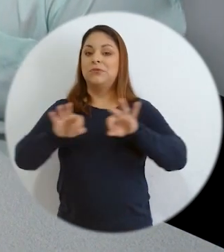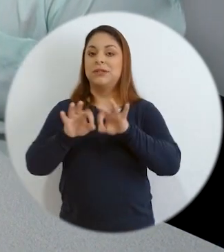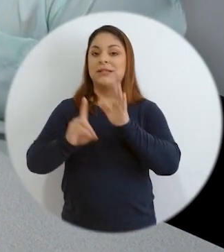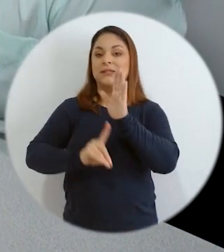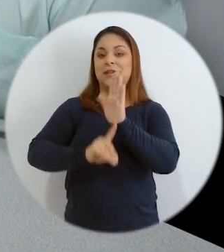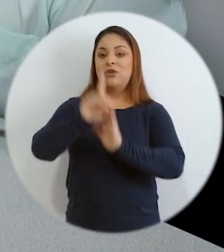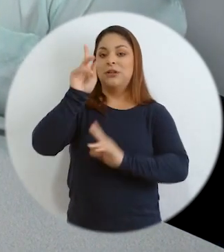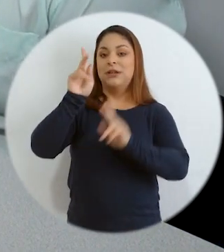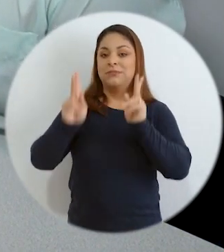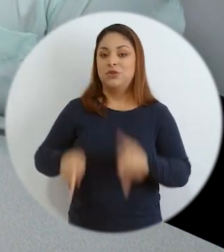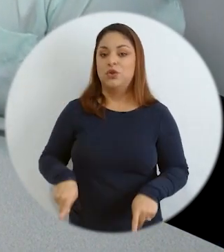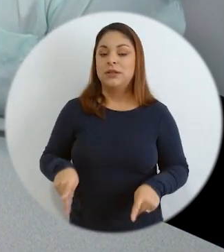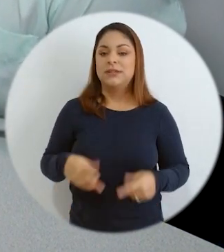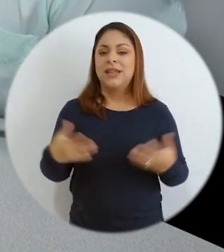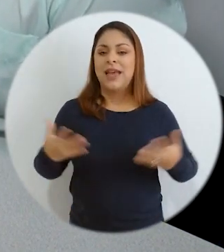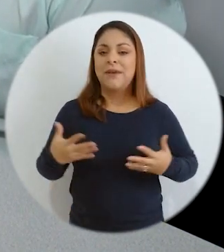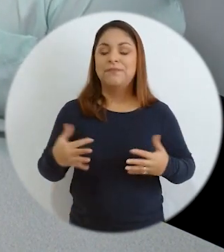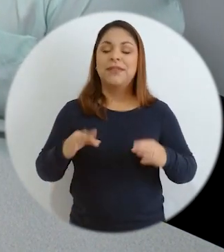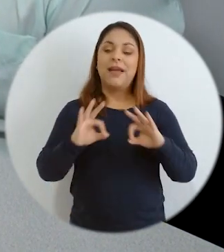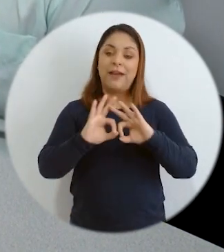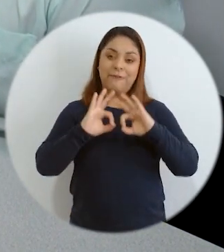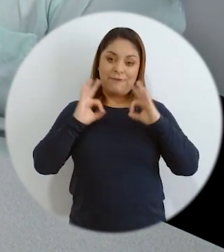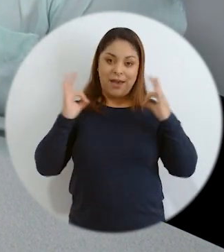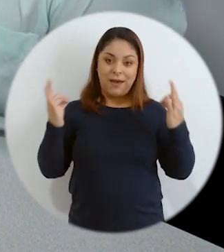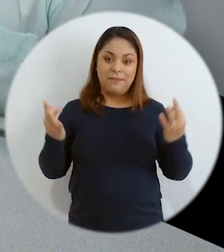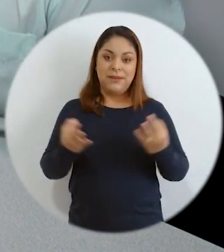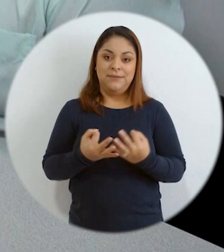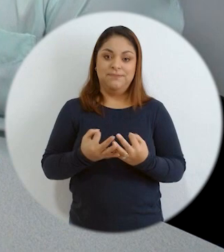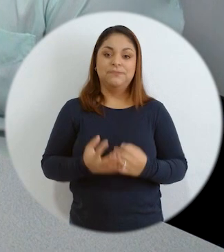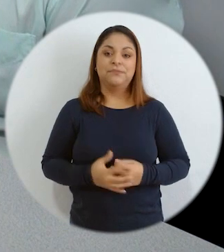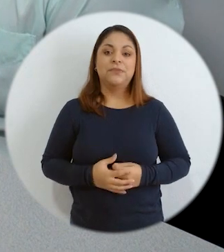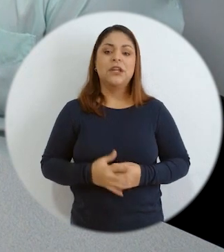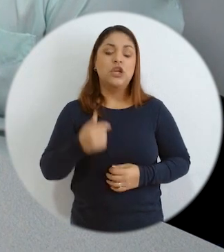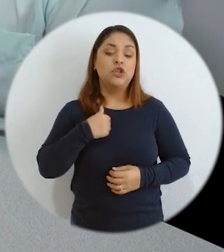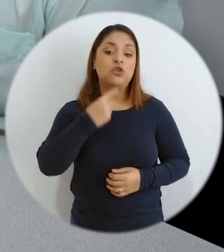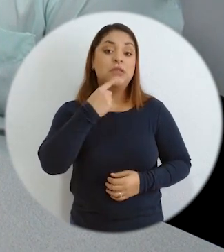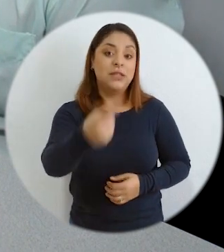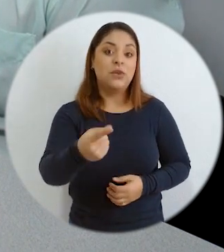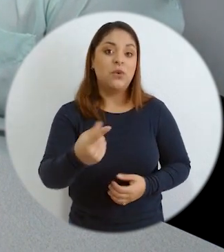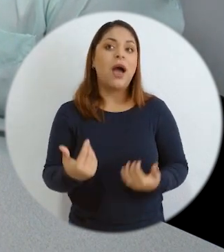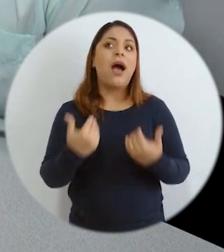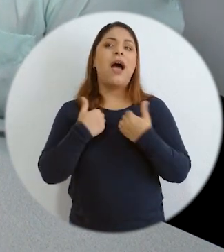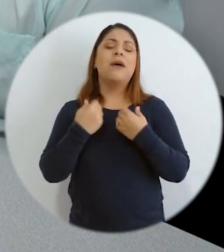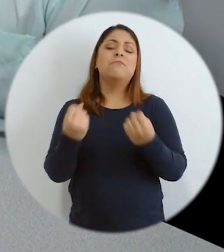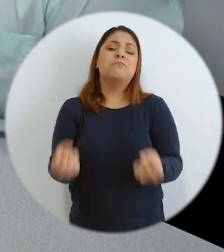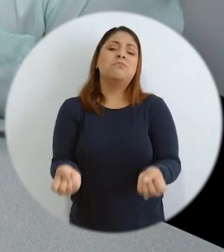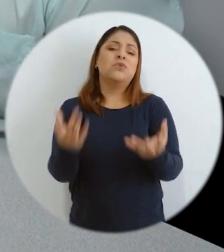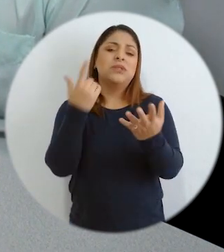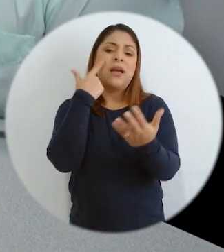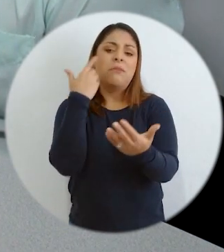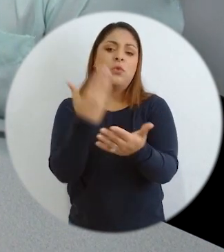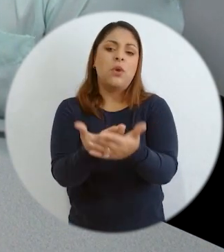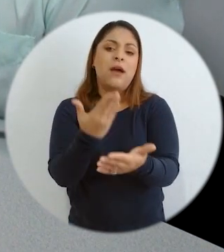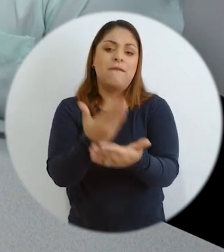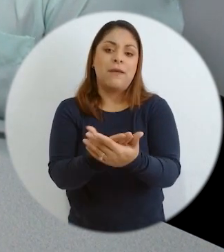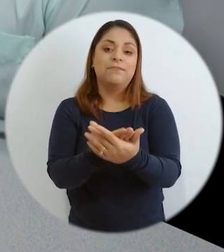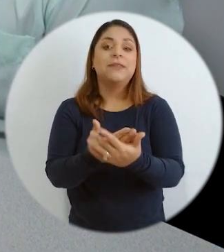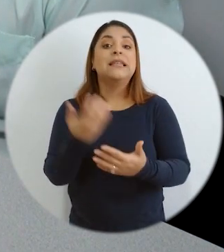más importante en el desarrollo de las personas, que tiene que ver con la familia. Y esto lo digo porque hay abundante evidencia